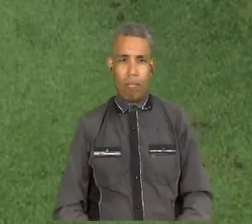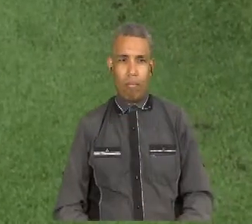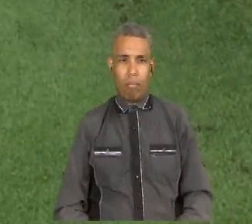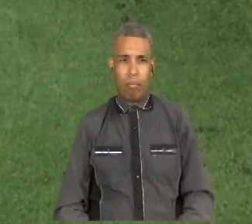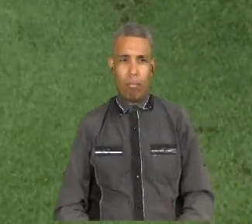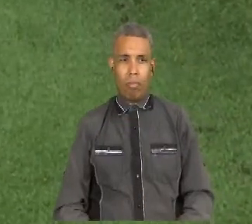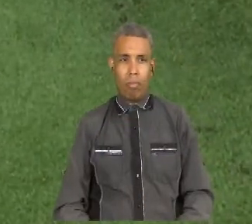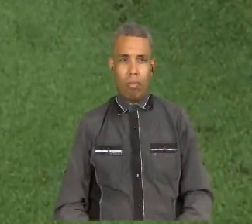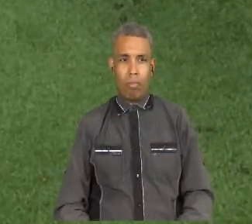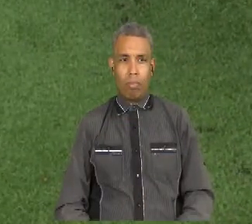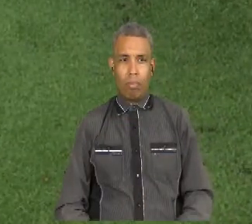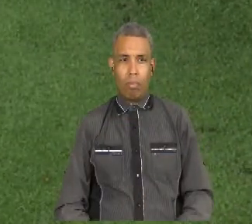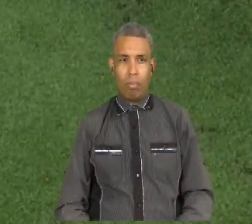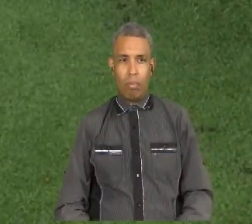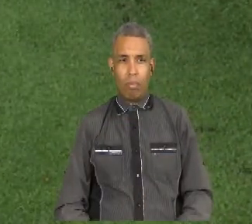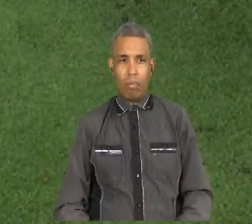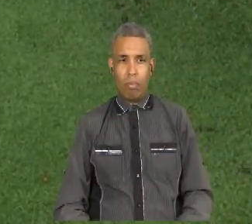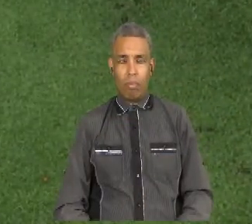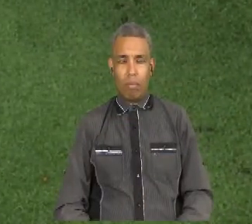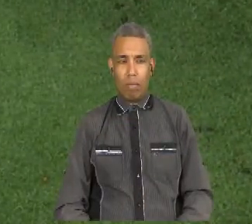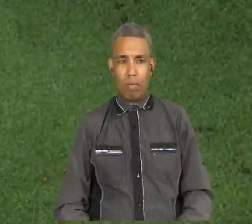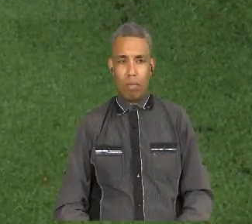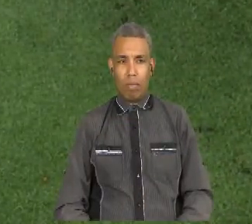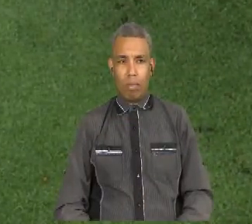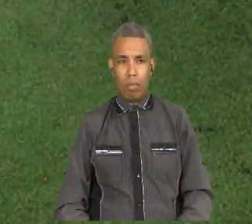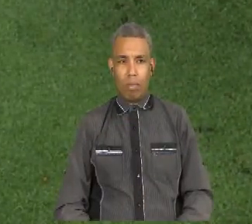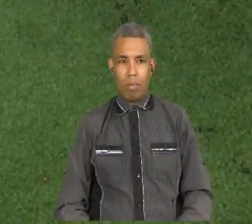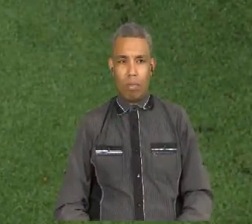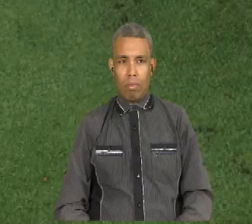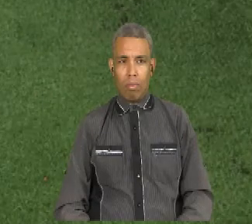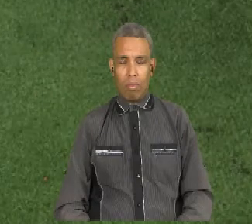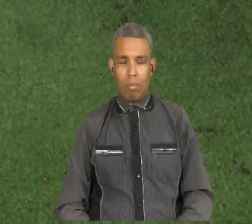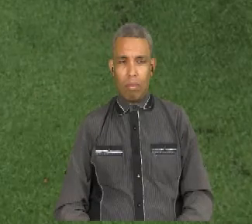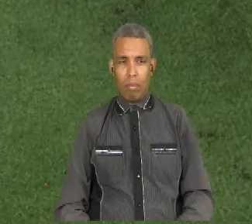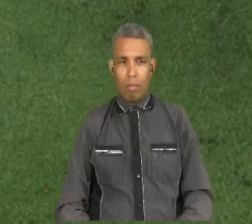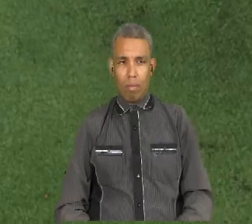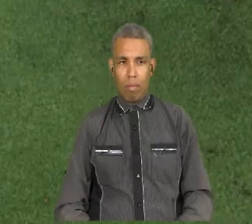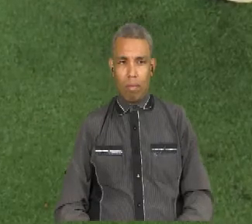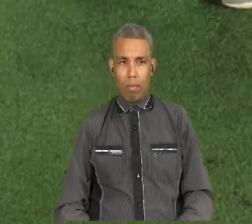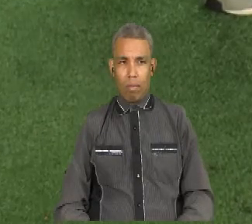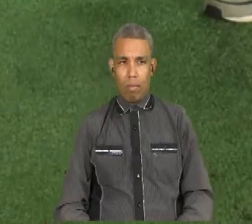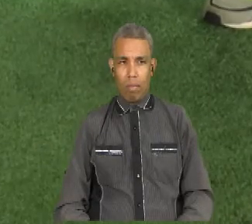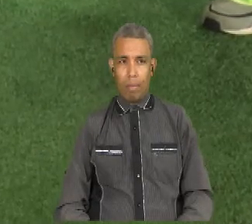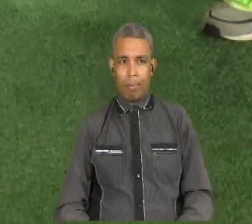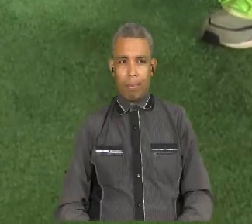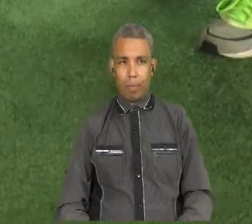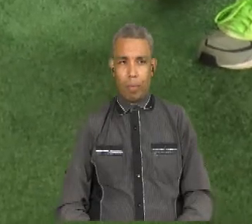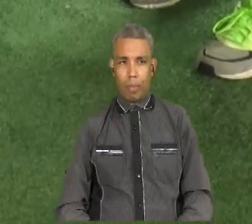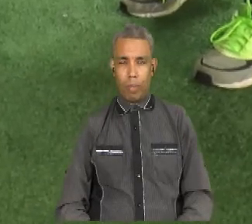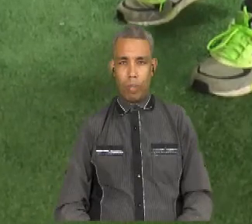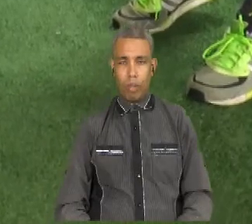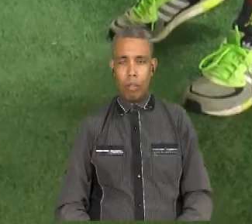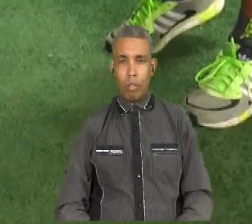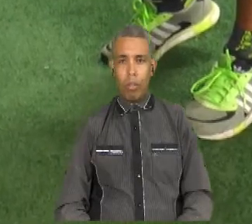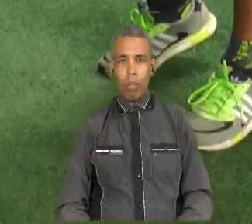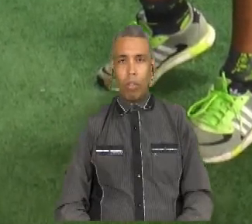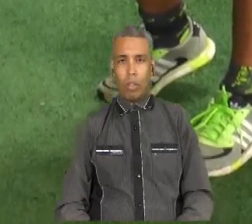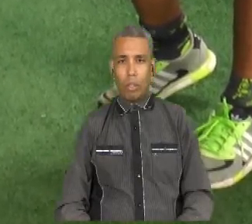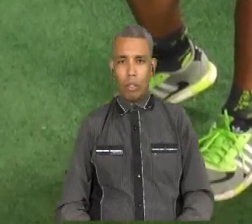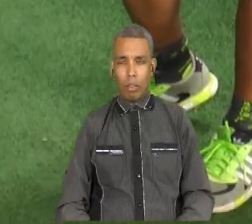atrás siempre debe ir un movimiento hacia atrás en punta y la rodilla va hacia abajo para que pueda traer muy bien los cuádriceps y